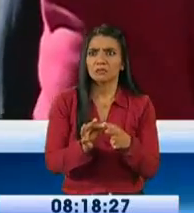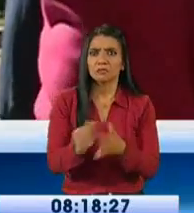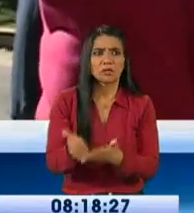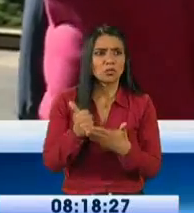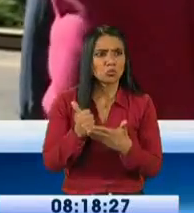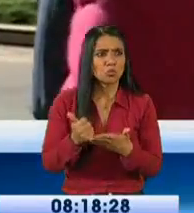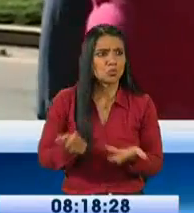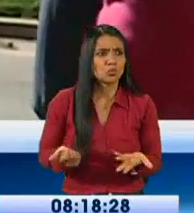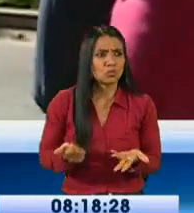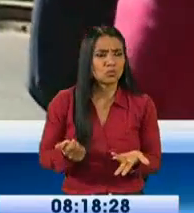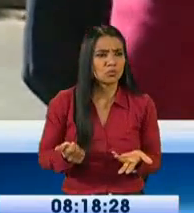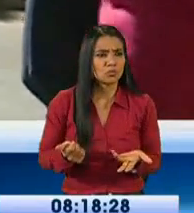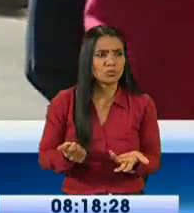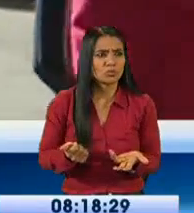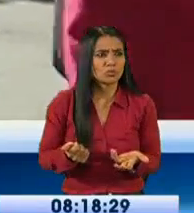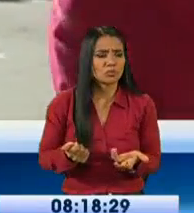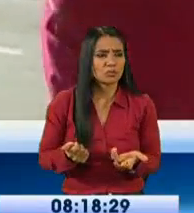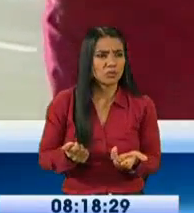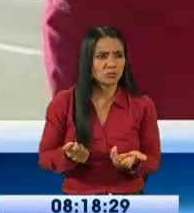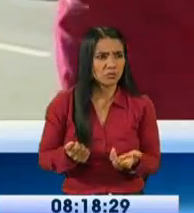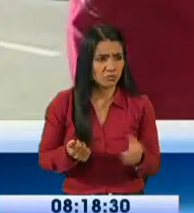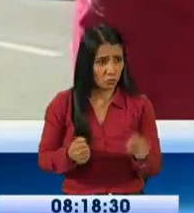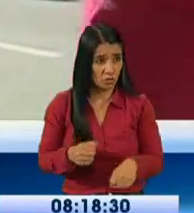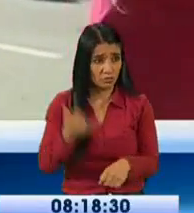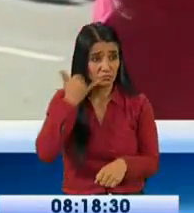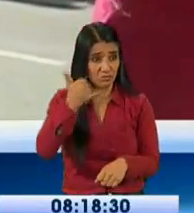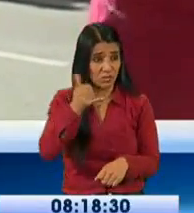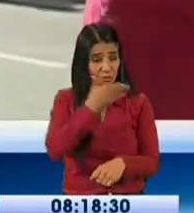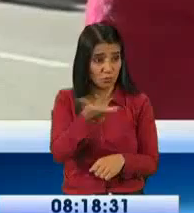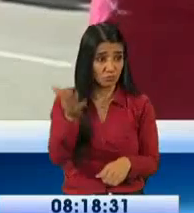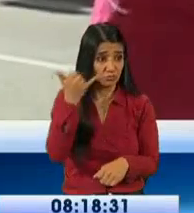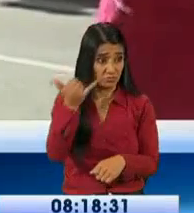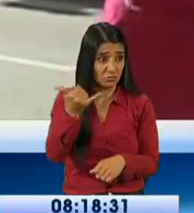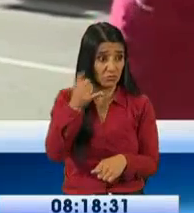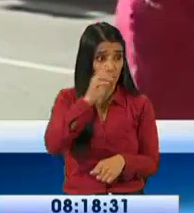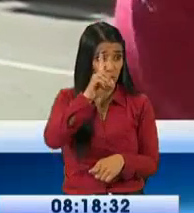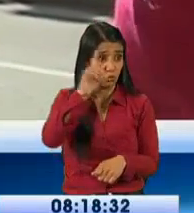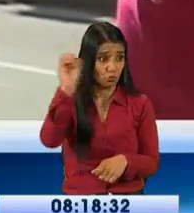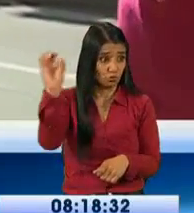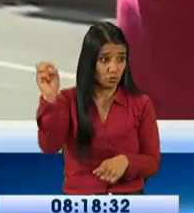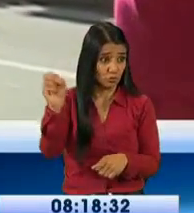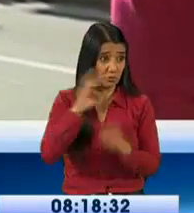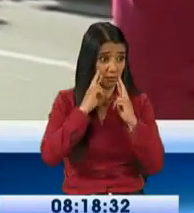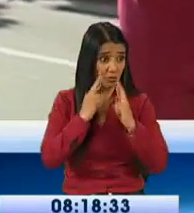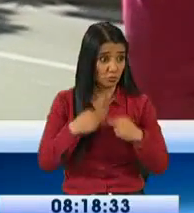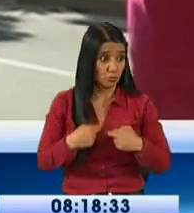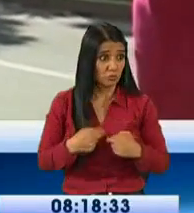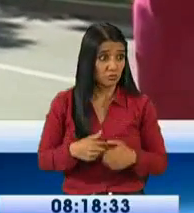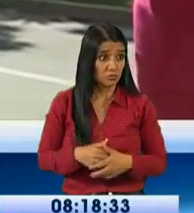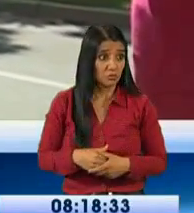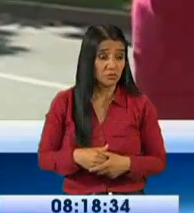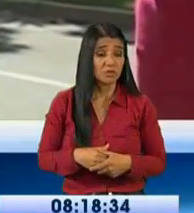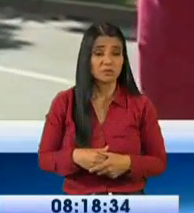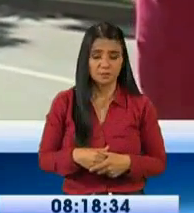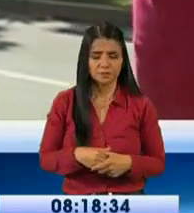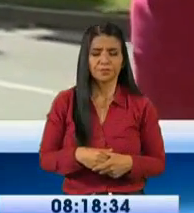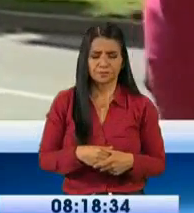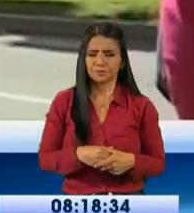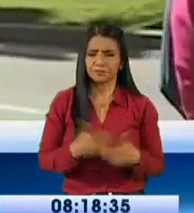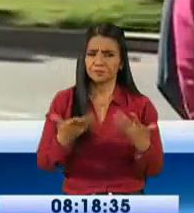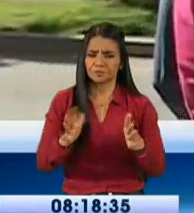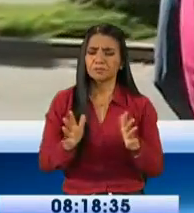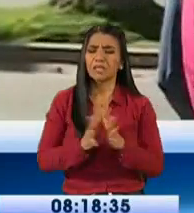a poner el pavimento en la calzada. Ahí tienen que comunicarse con ustedes a este número, de inmediata será la respuesta. Sí, nosotros tenemos, en